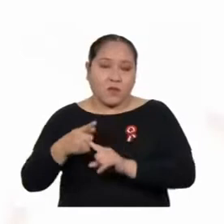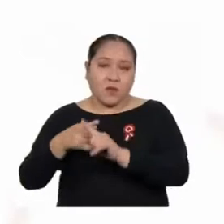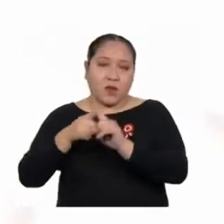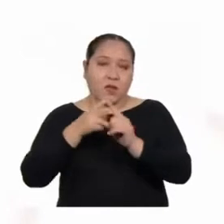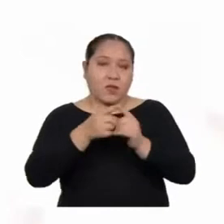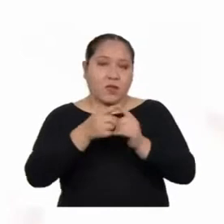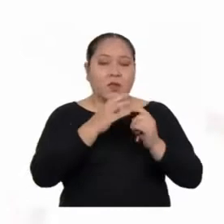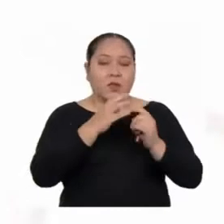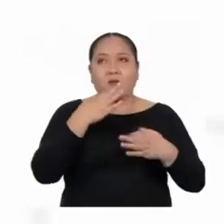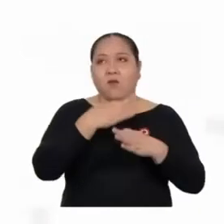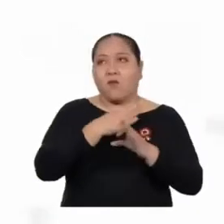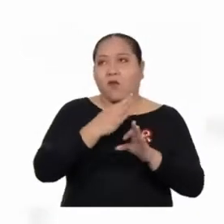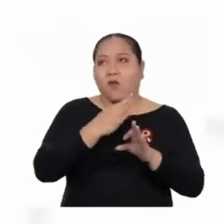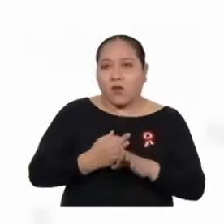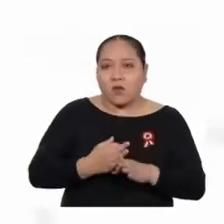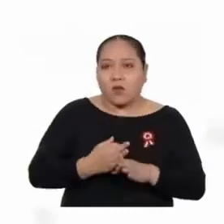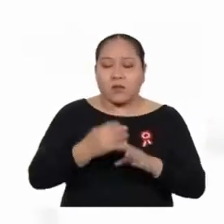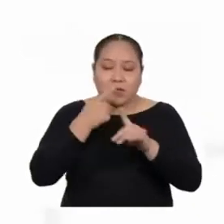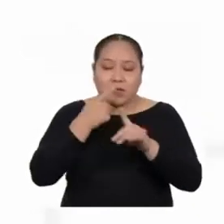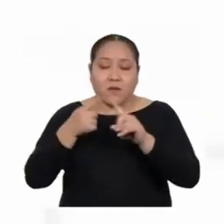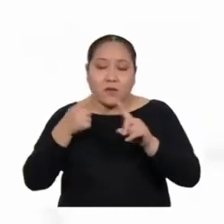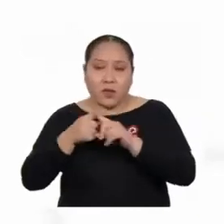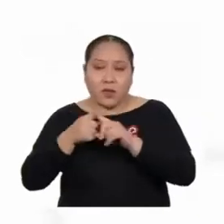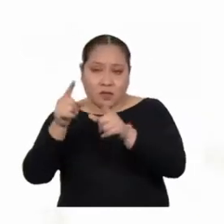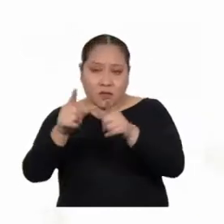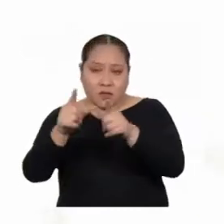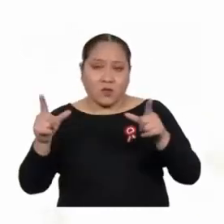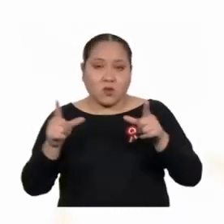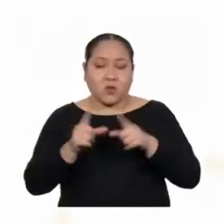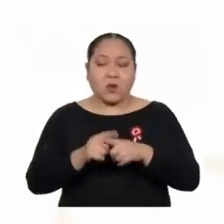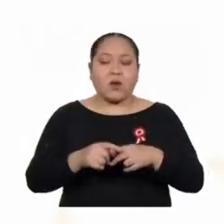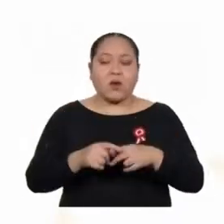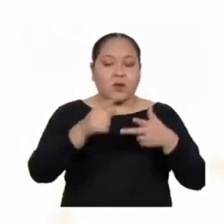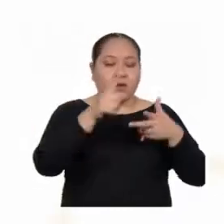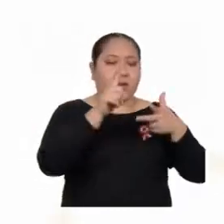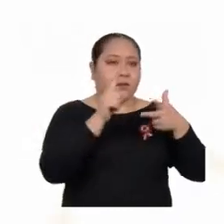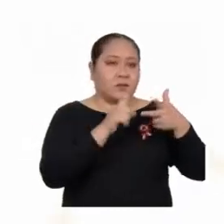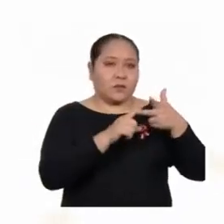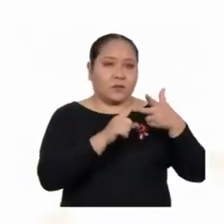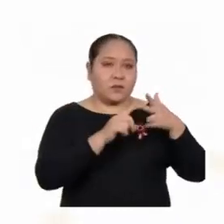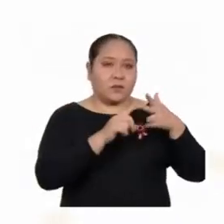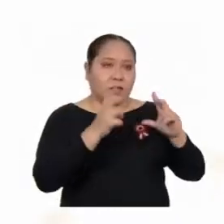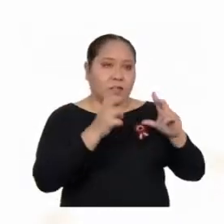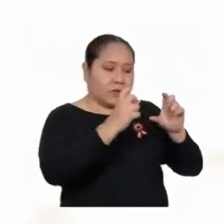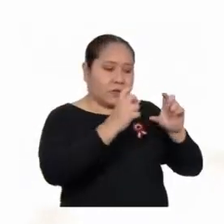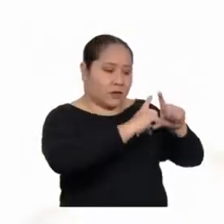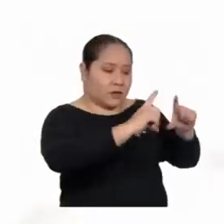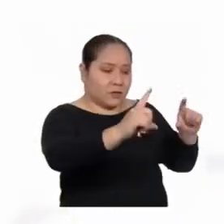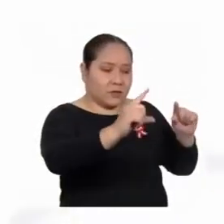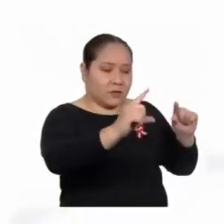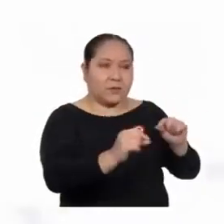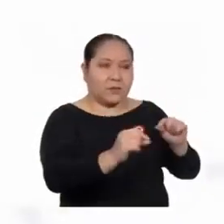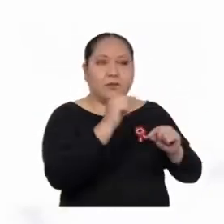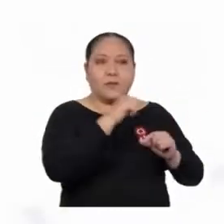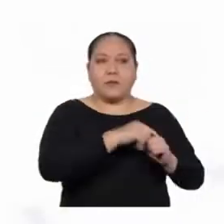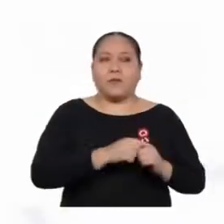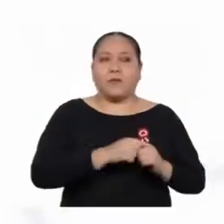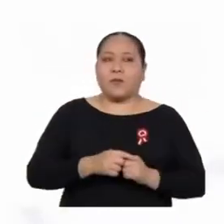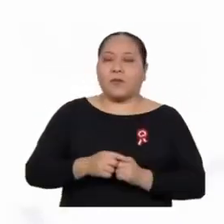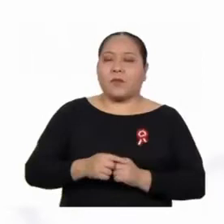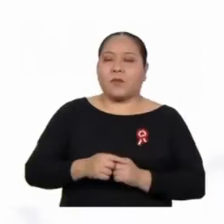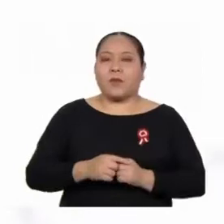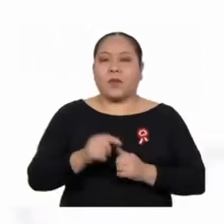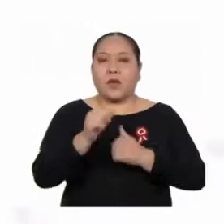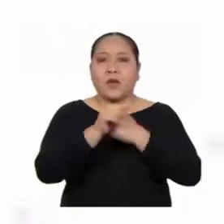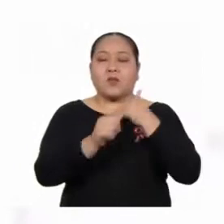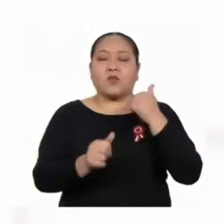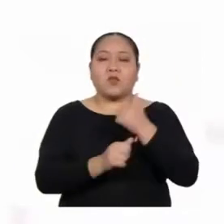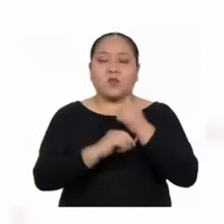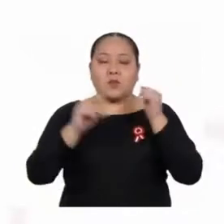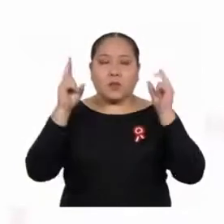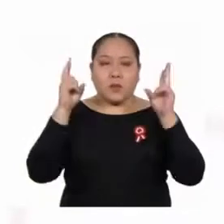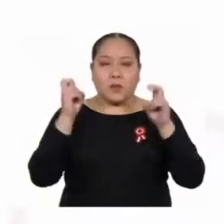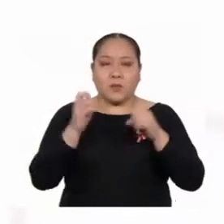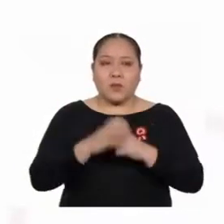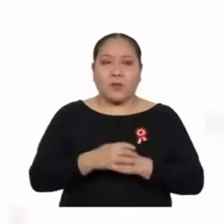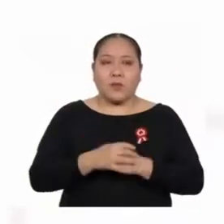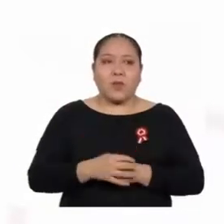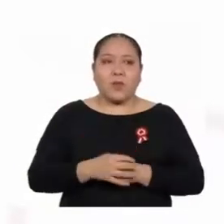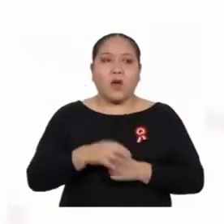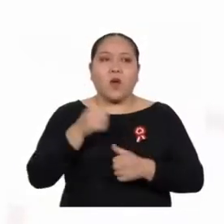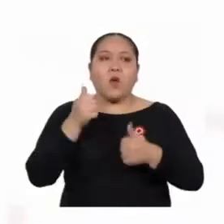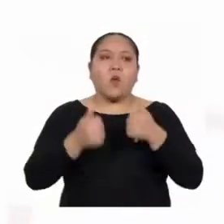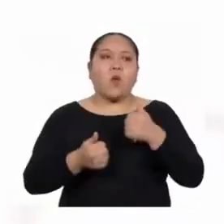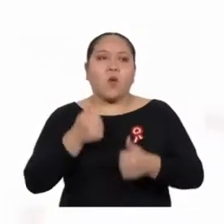en distintos lugares. Párrafo 3. Subtema. Casos de discriminación